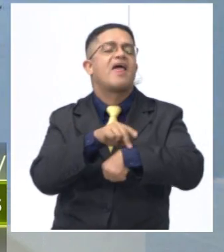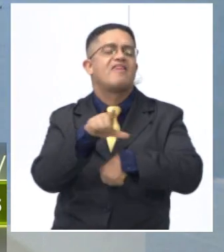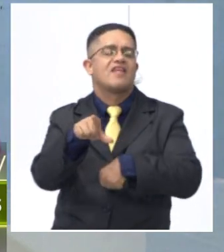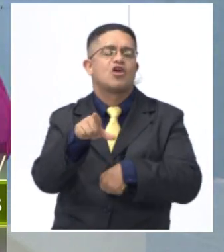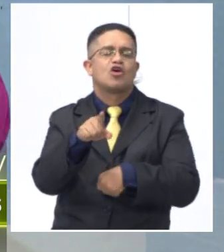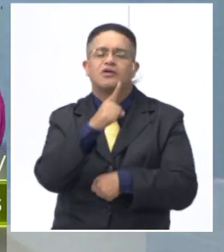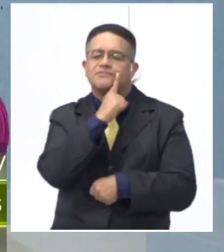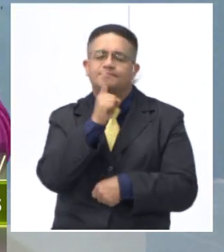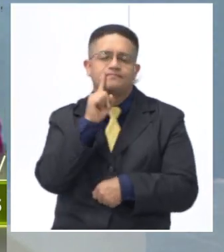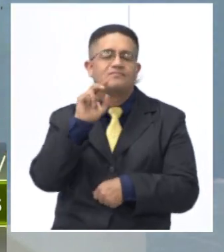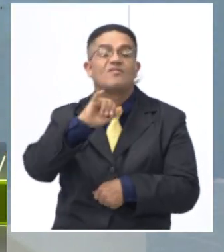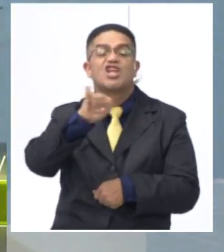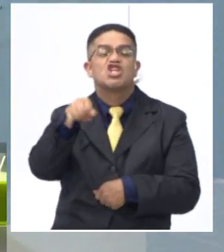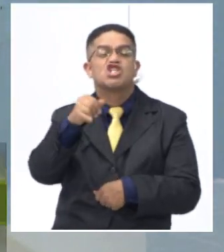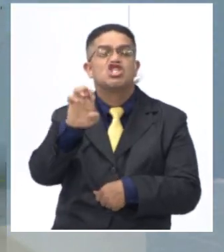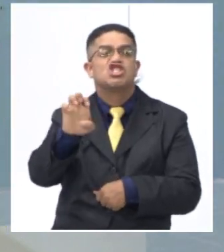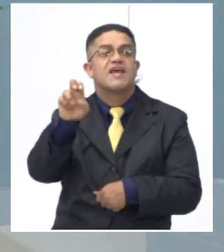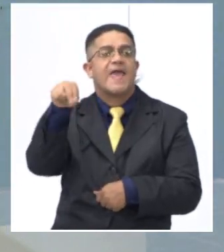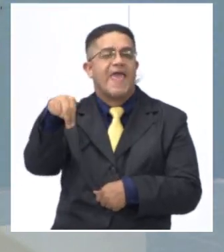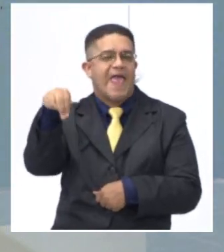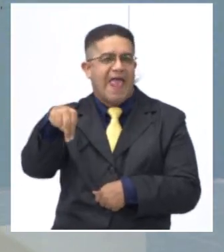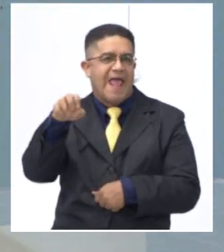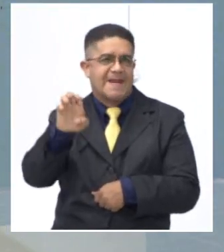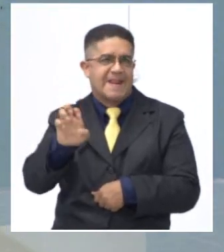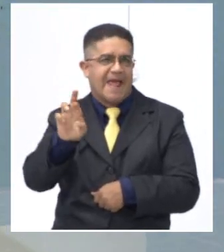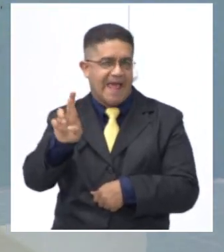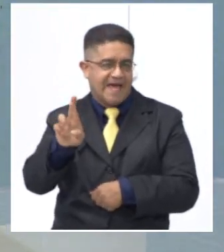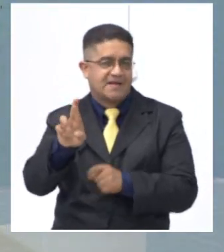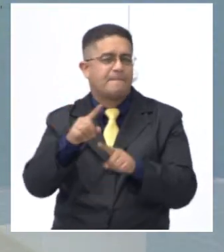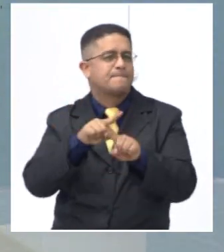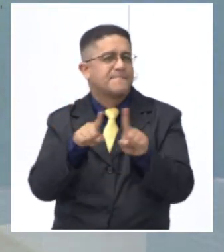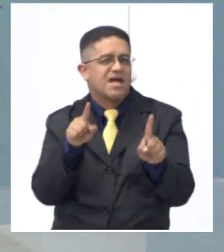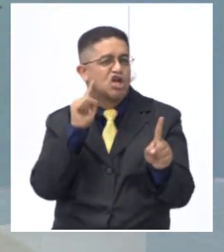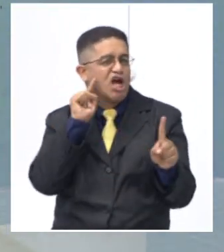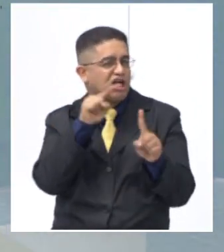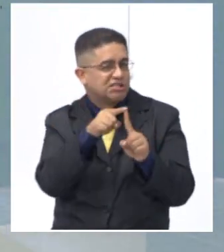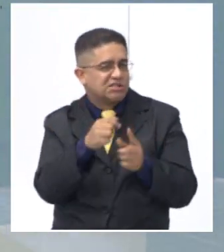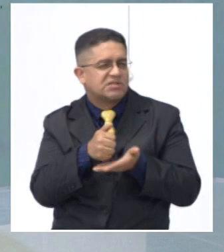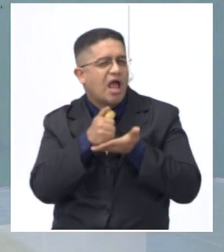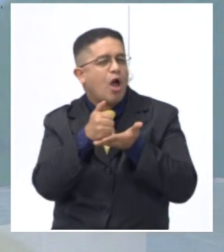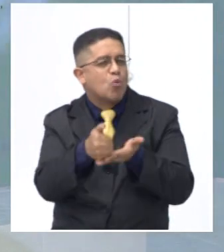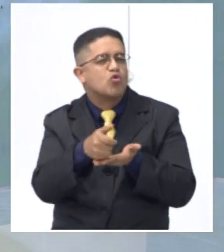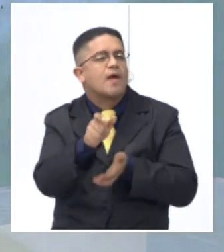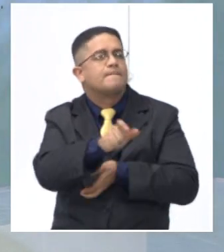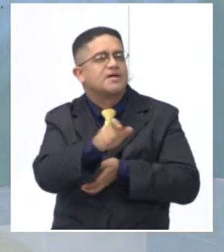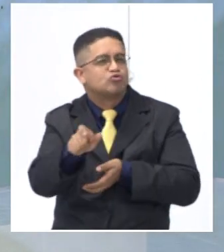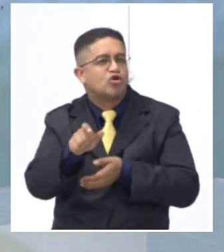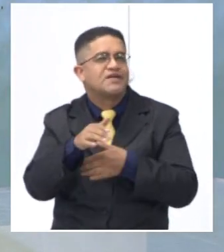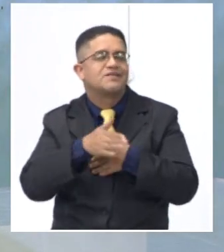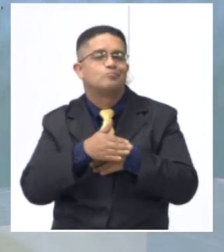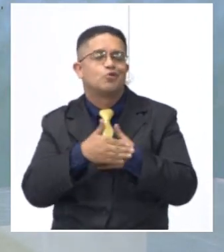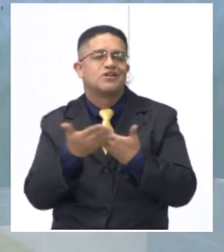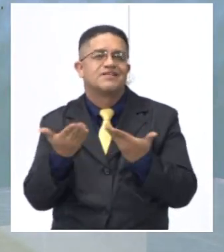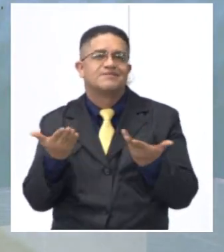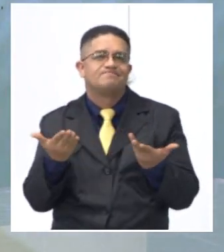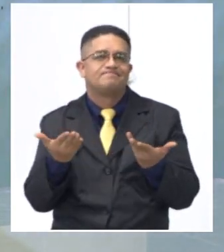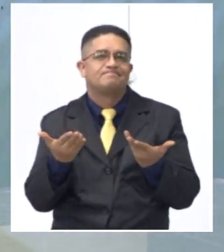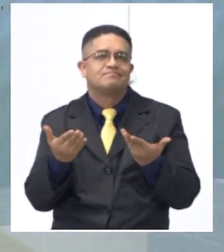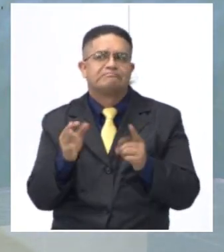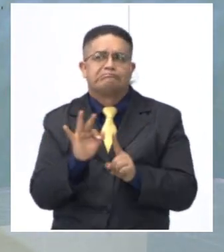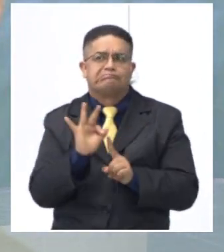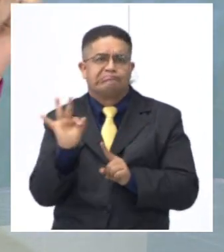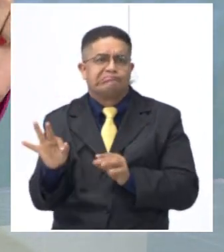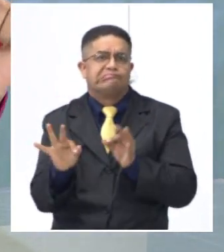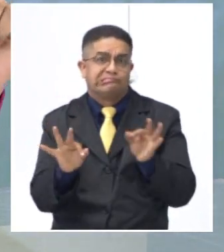de inocular este virus, pero para lograr ayudar a los pacientes, porque realmente altamente contagioso y además